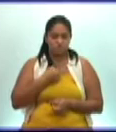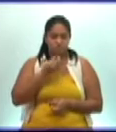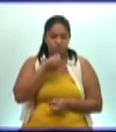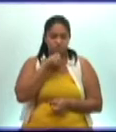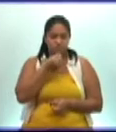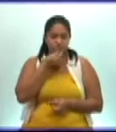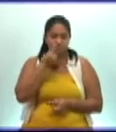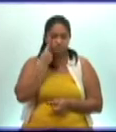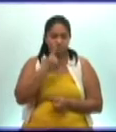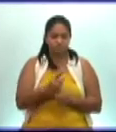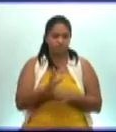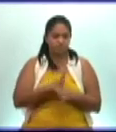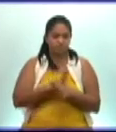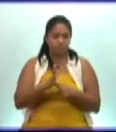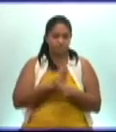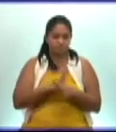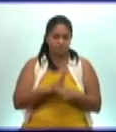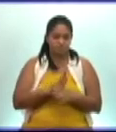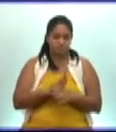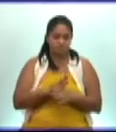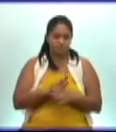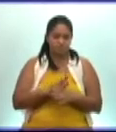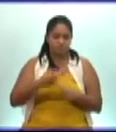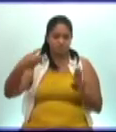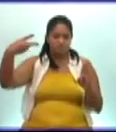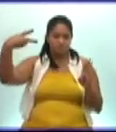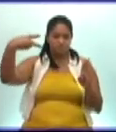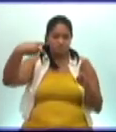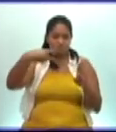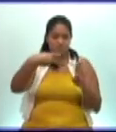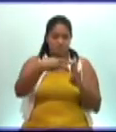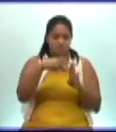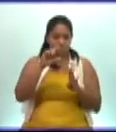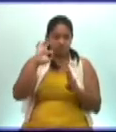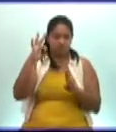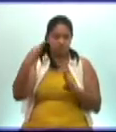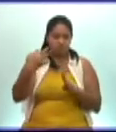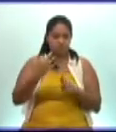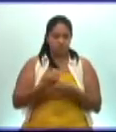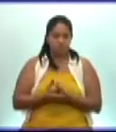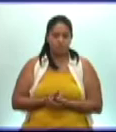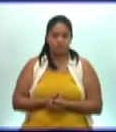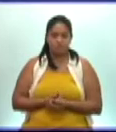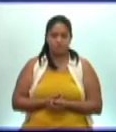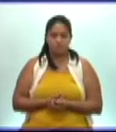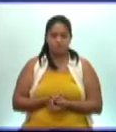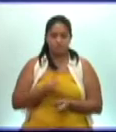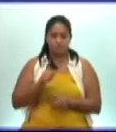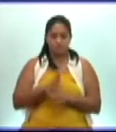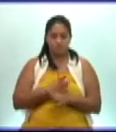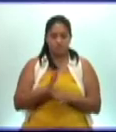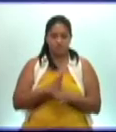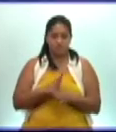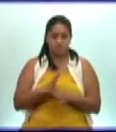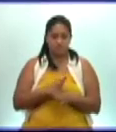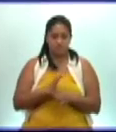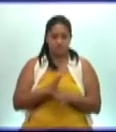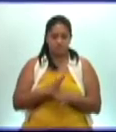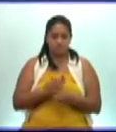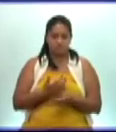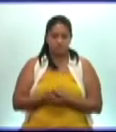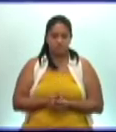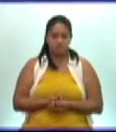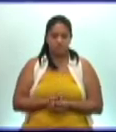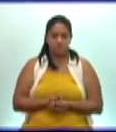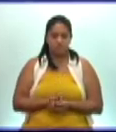diferencia de marcha entre los caminos recorridos por estos haces luminosos, y esta diferencia de marcha